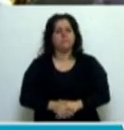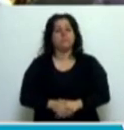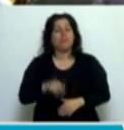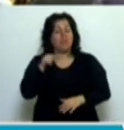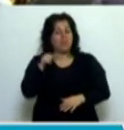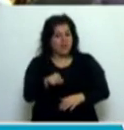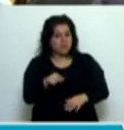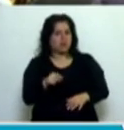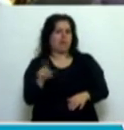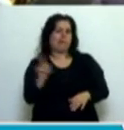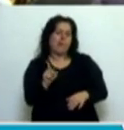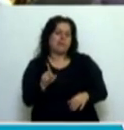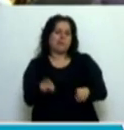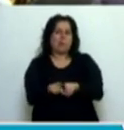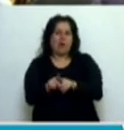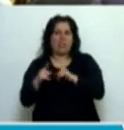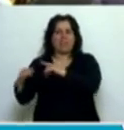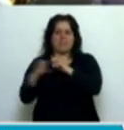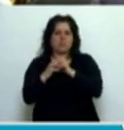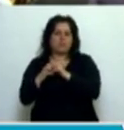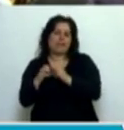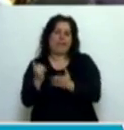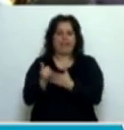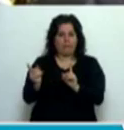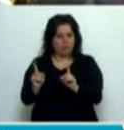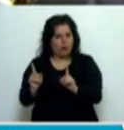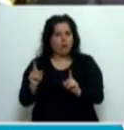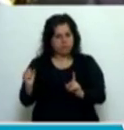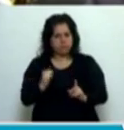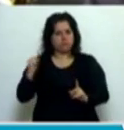Y eso no es un tema en discusión menor,